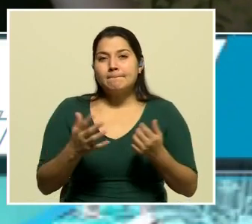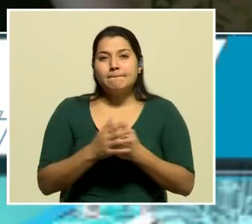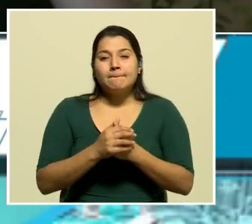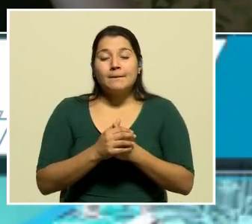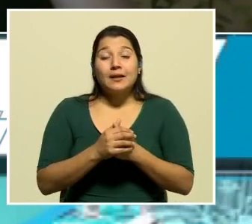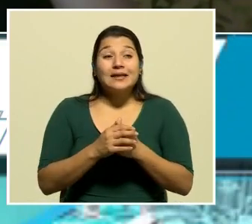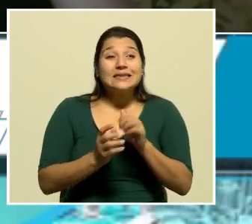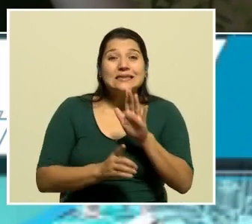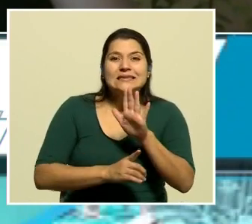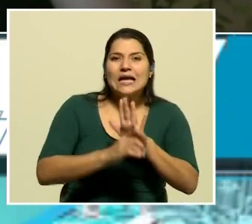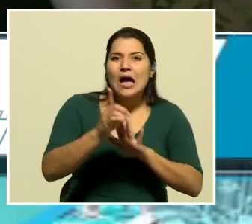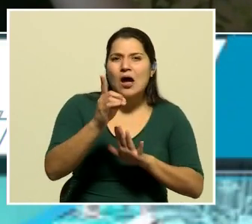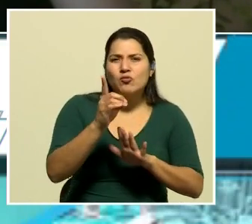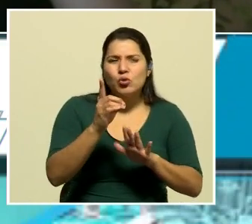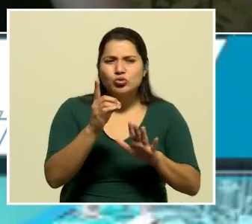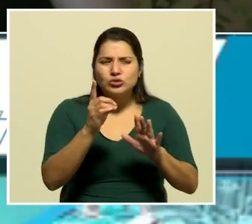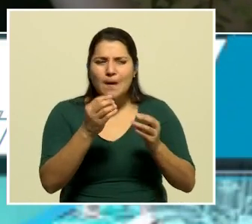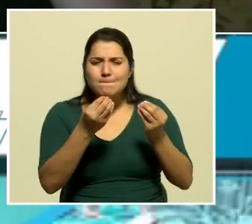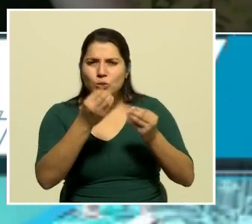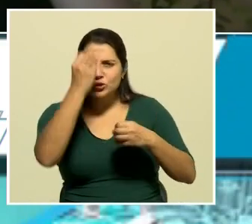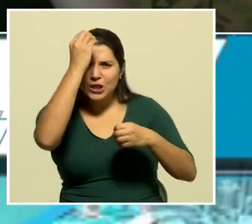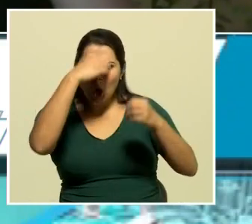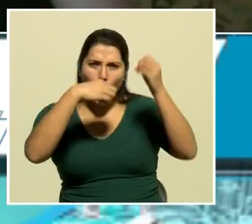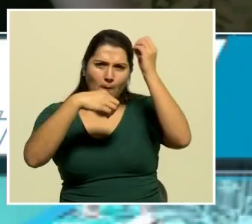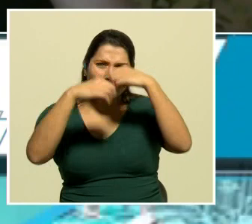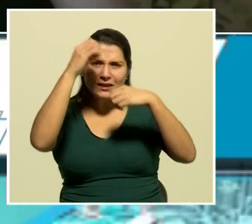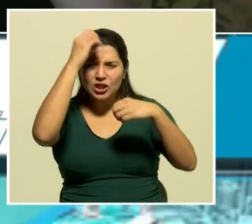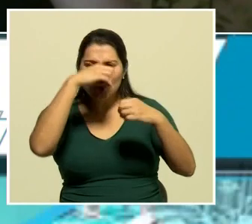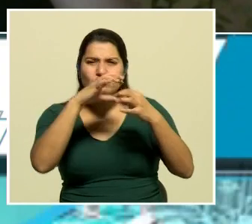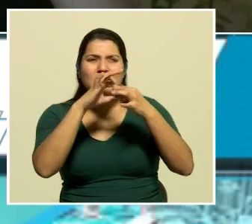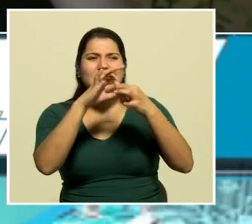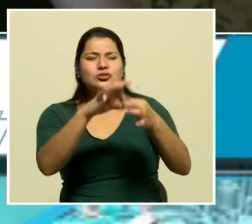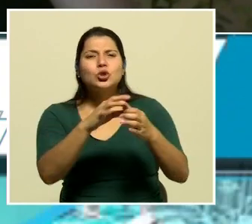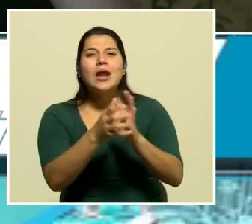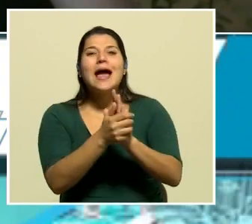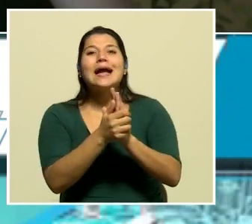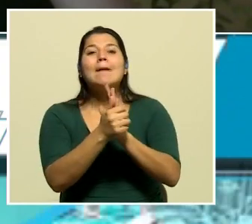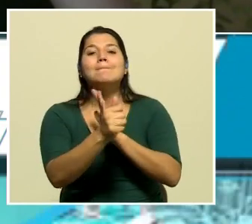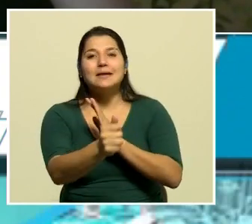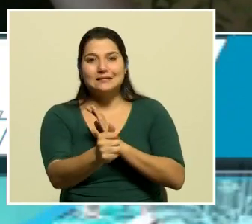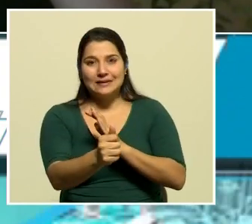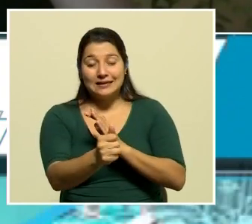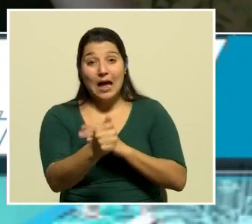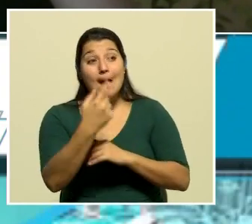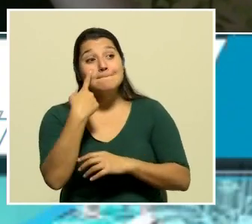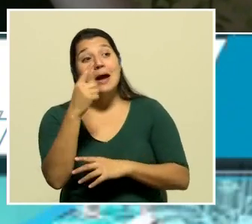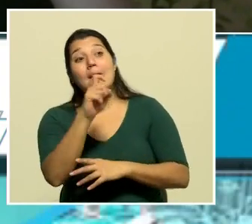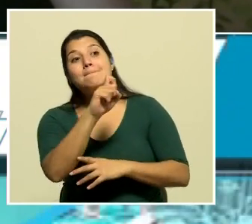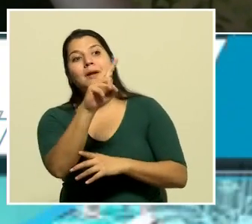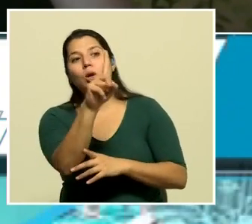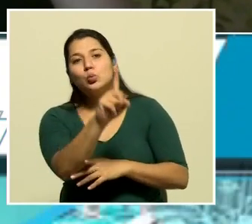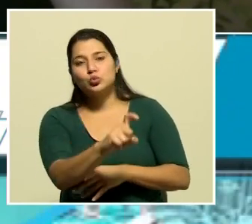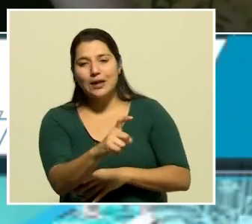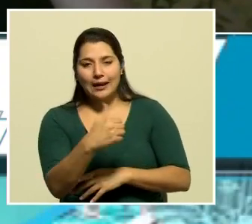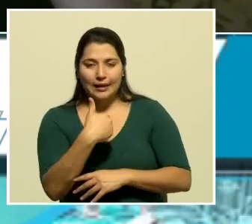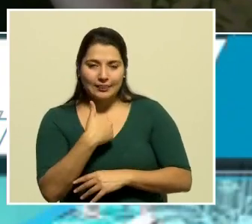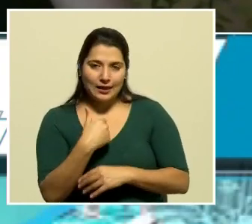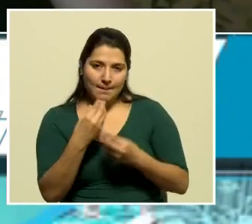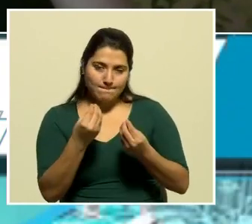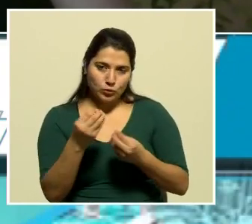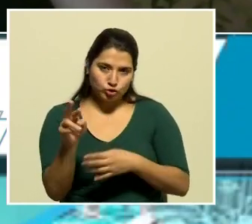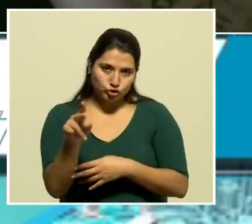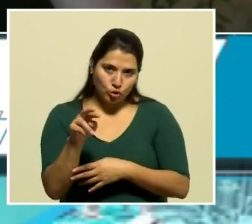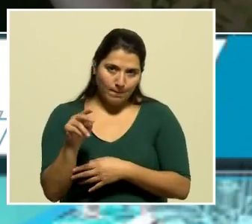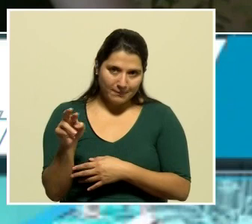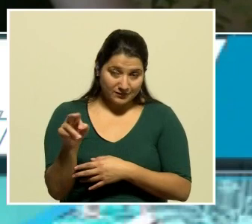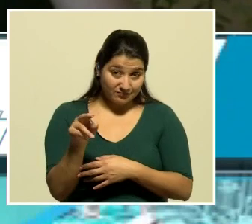una cantidad de calificativos sobre la capacidad de preguntar que tienen muchos colegas y que queda en evidencia